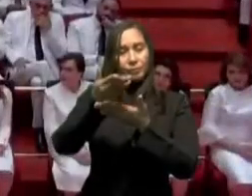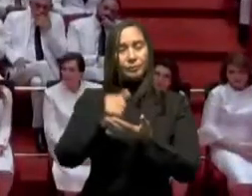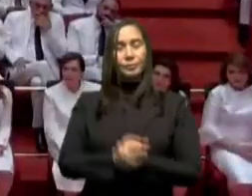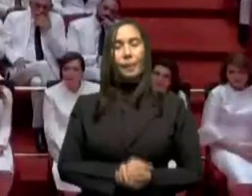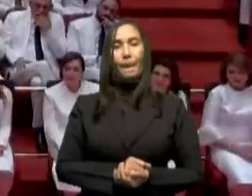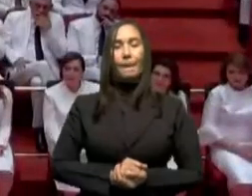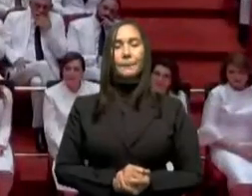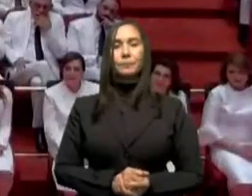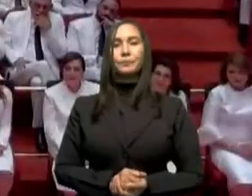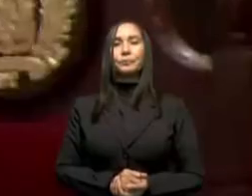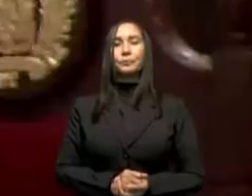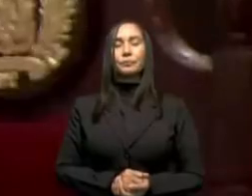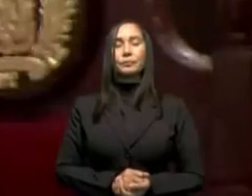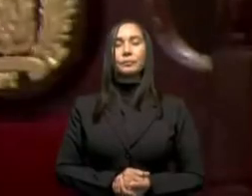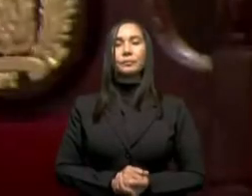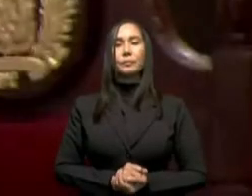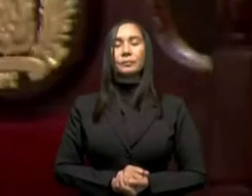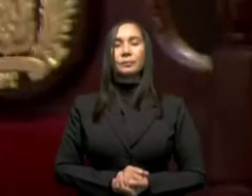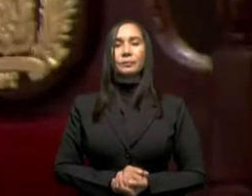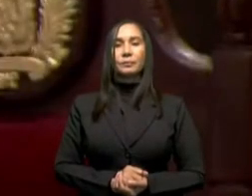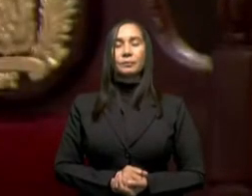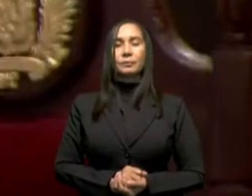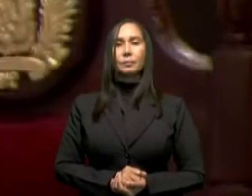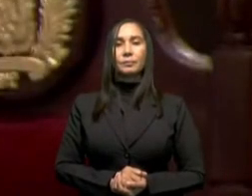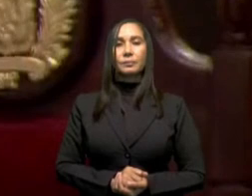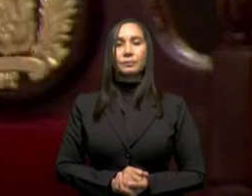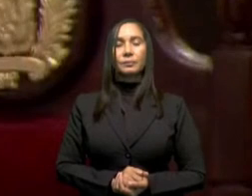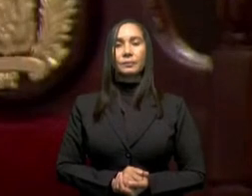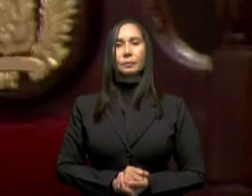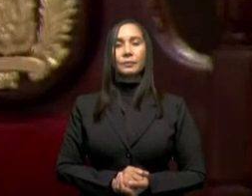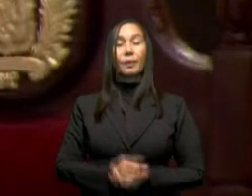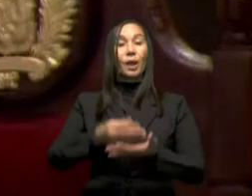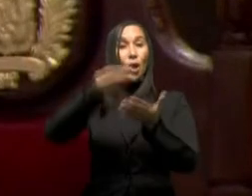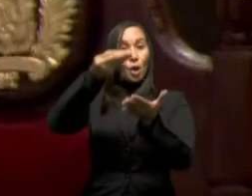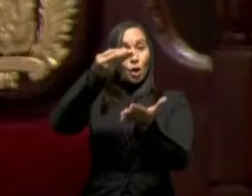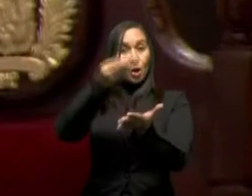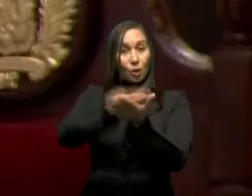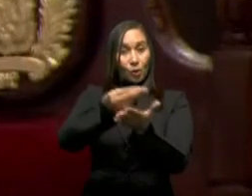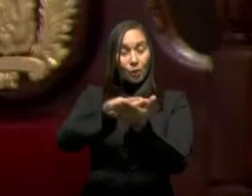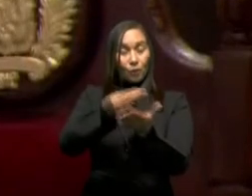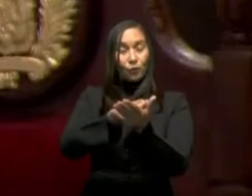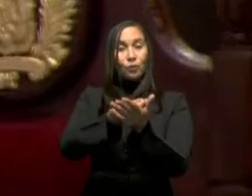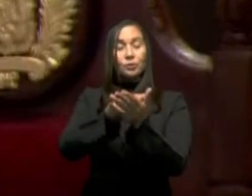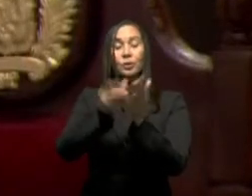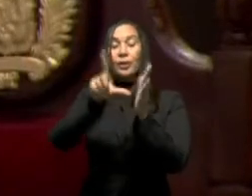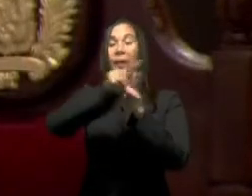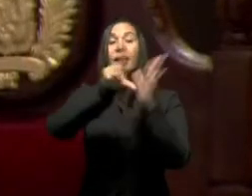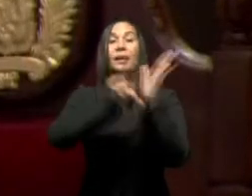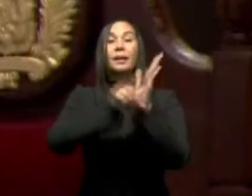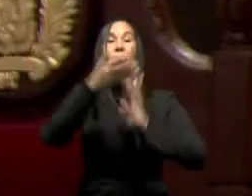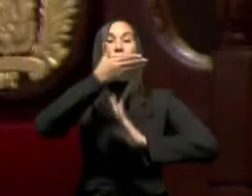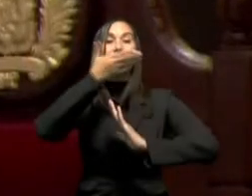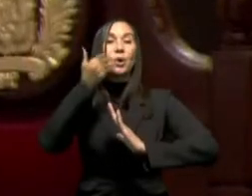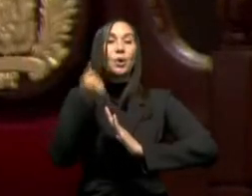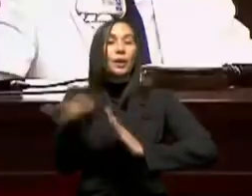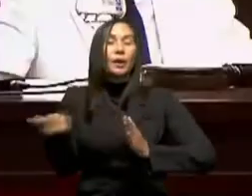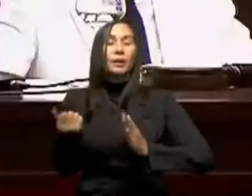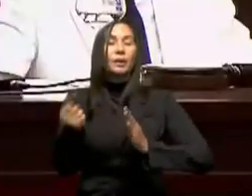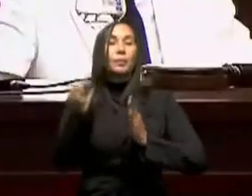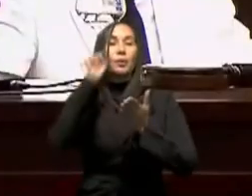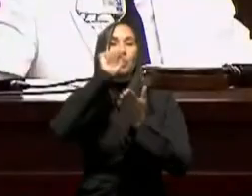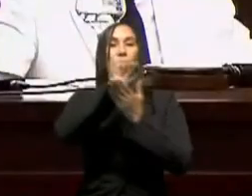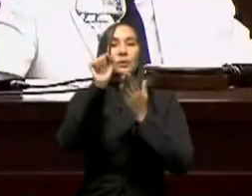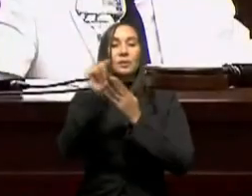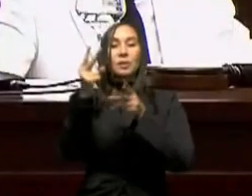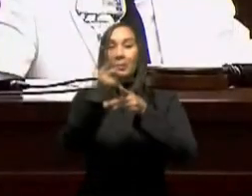La descentralización del gasto. Con los fondos derivados de la reforma, mejoraremos además nuestro